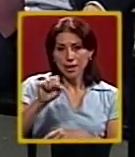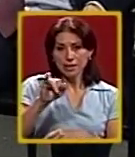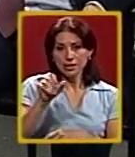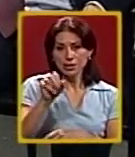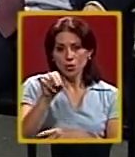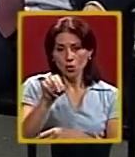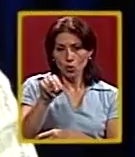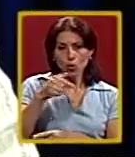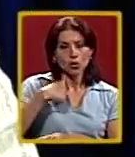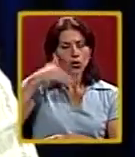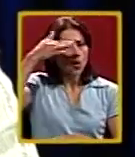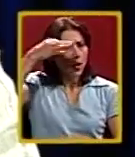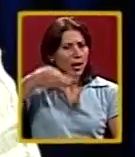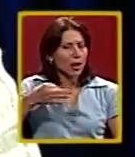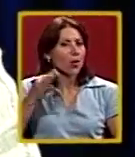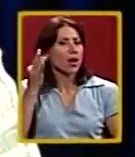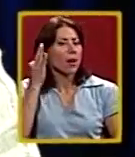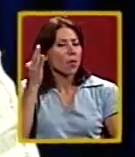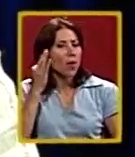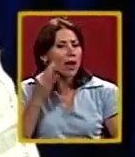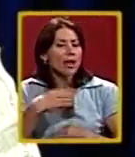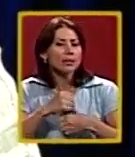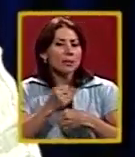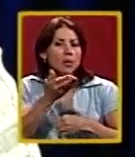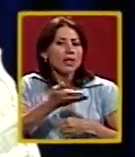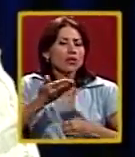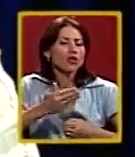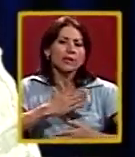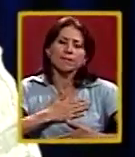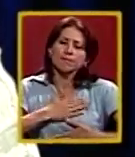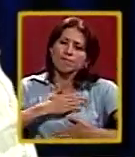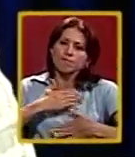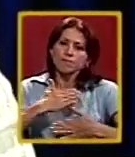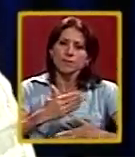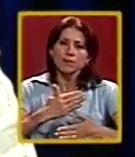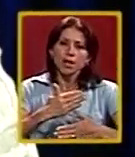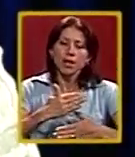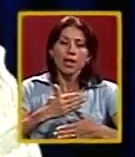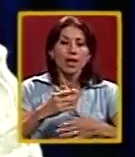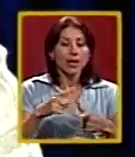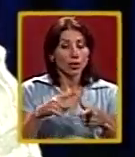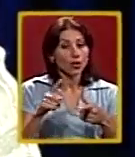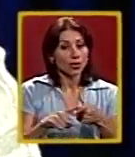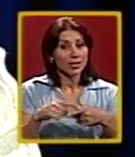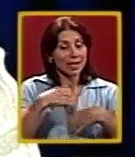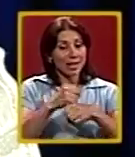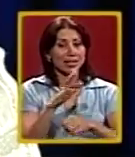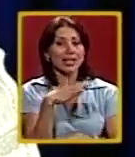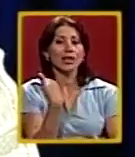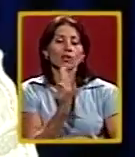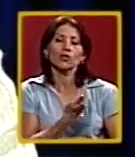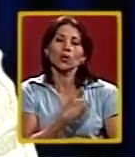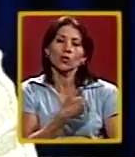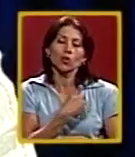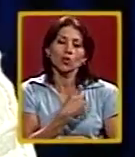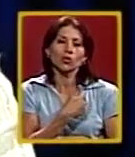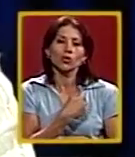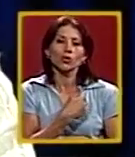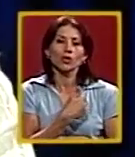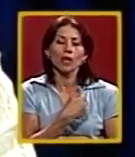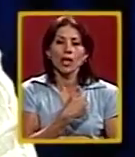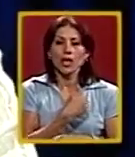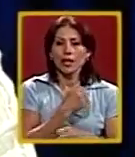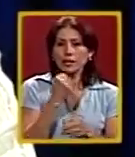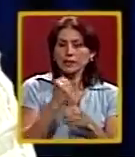mujer, o el corazón que le ponemos a las cosas nos hace entonces trabajar, ser mucho más en el